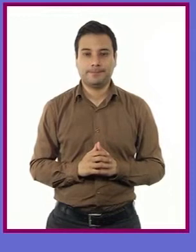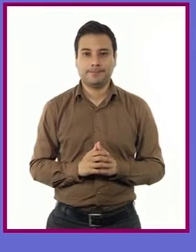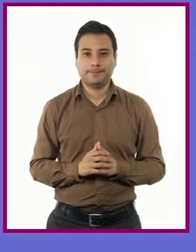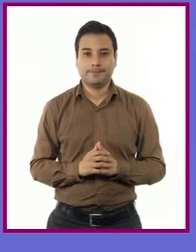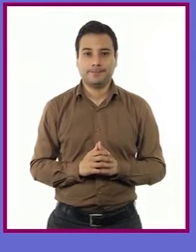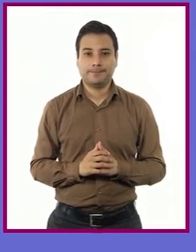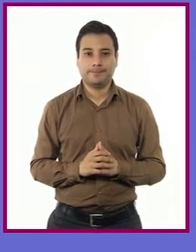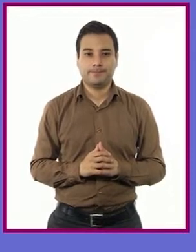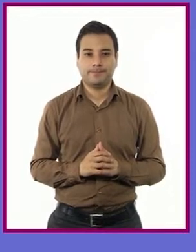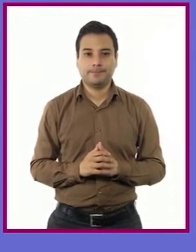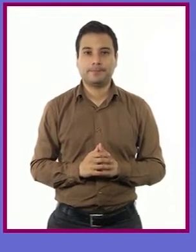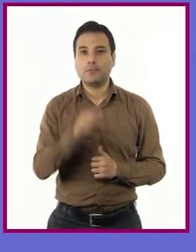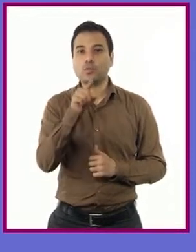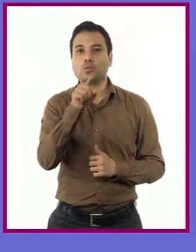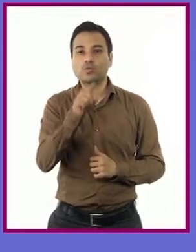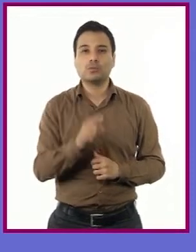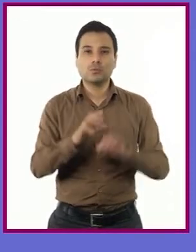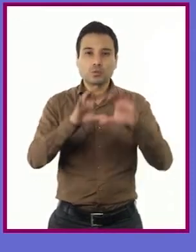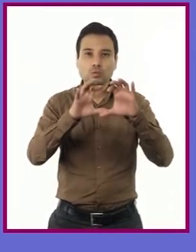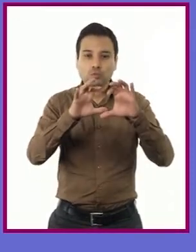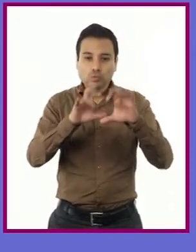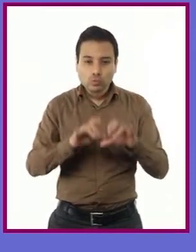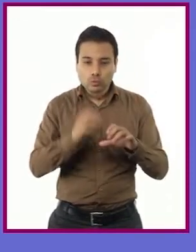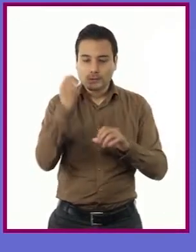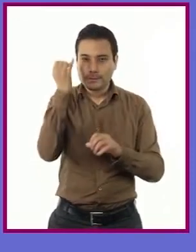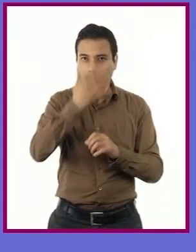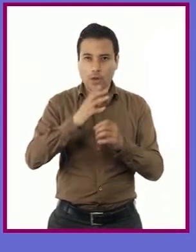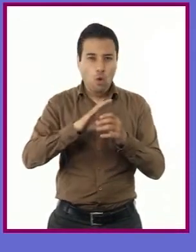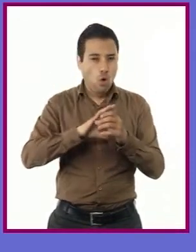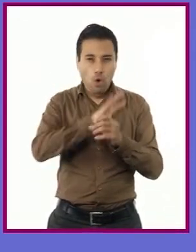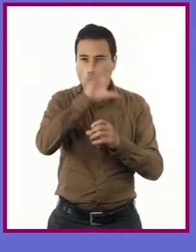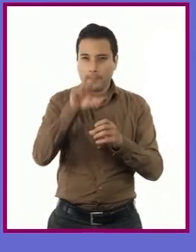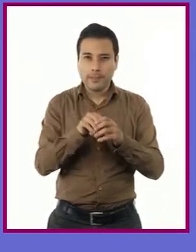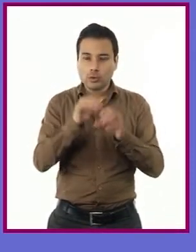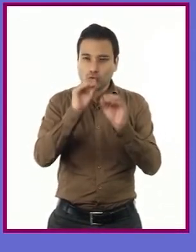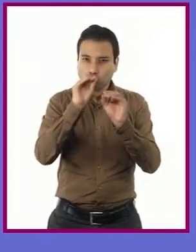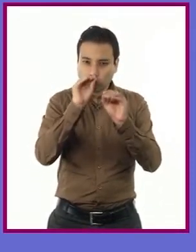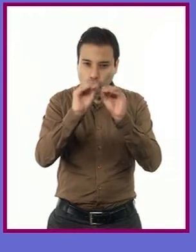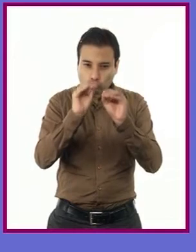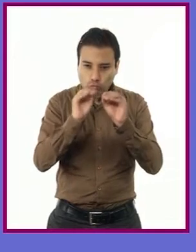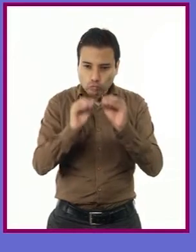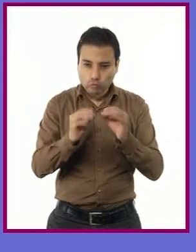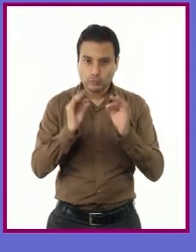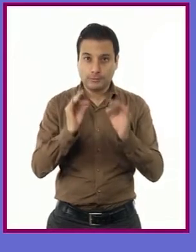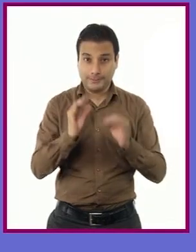Selecciona el texto e imagen que vas a pasar. Copia y pega en la primera parte del díptico.